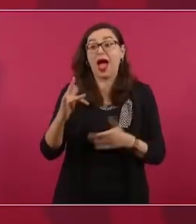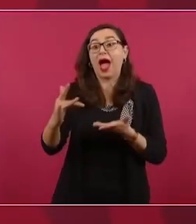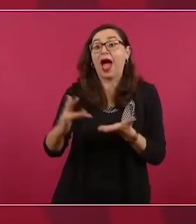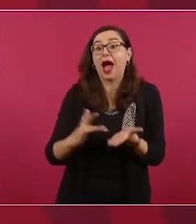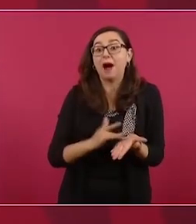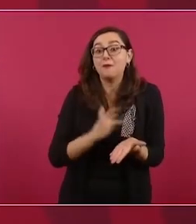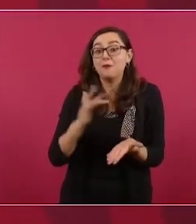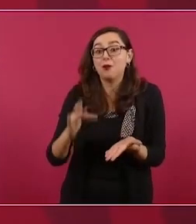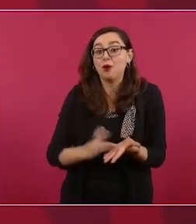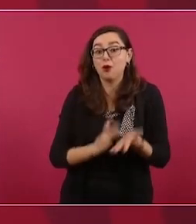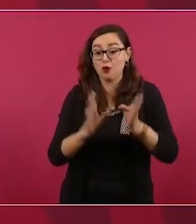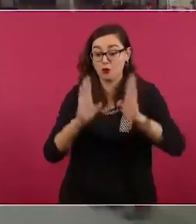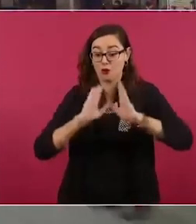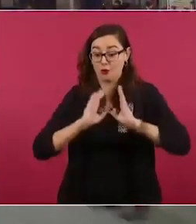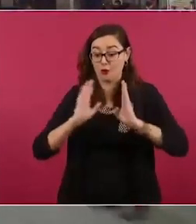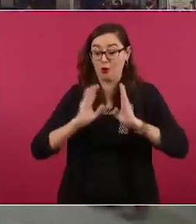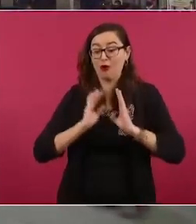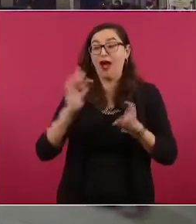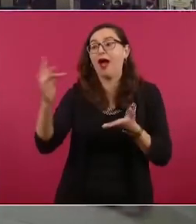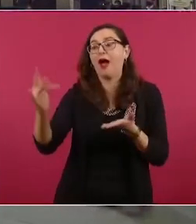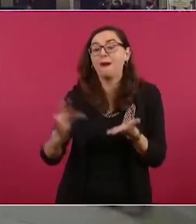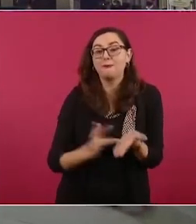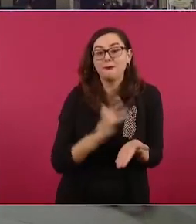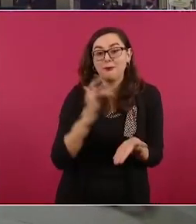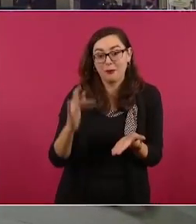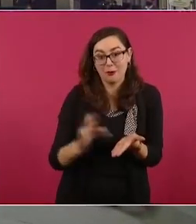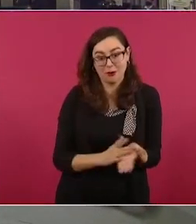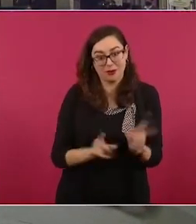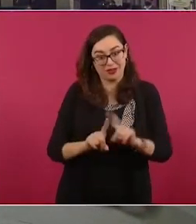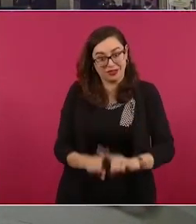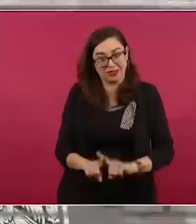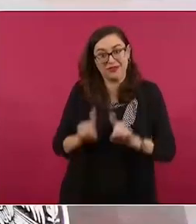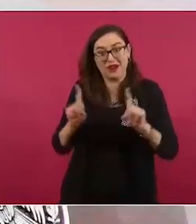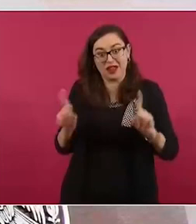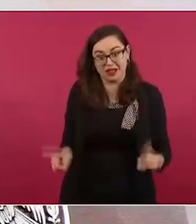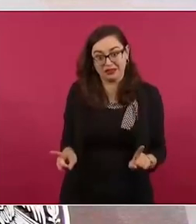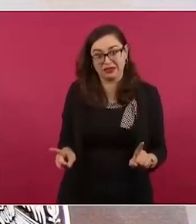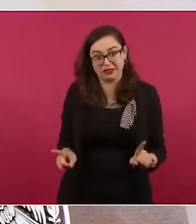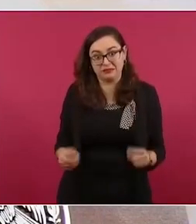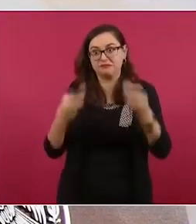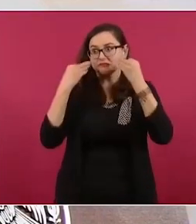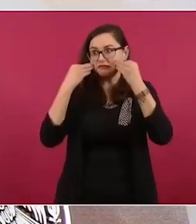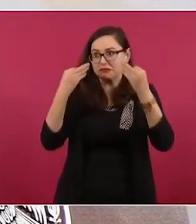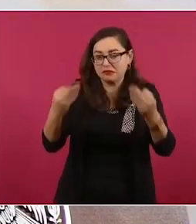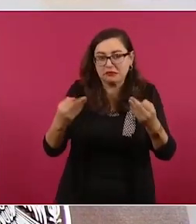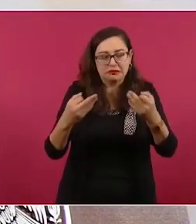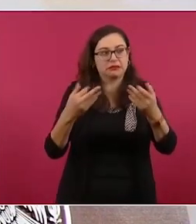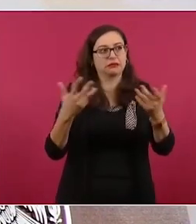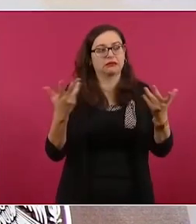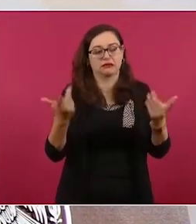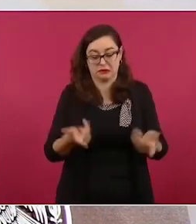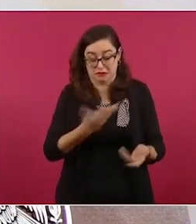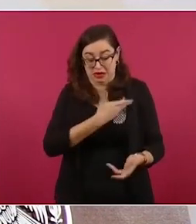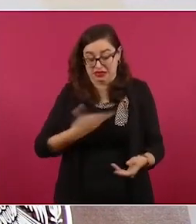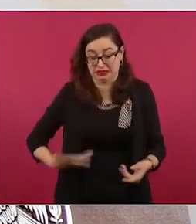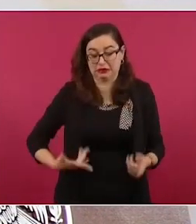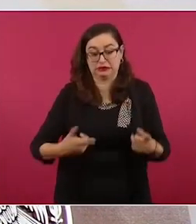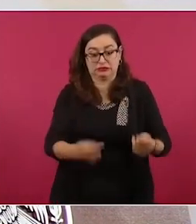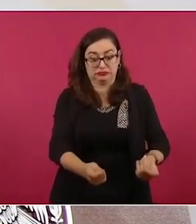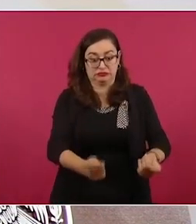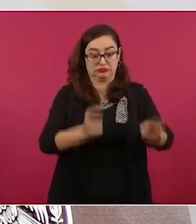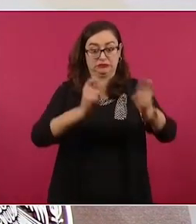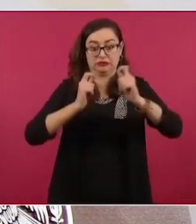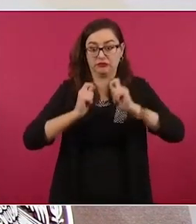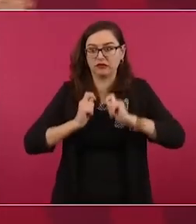¿Cuál fue el momento, presidente? Ah, pues cuando tenía que enfrentar el problema de la inseguridad y vi la